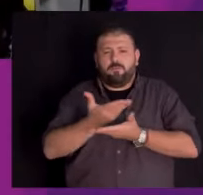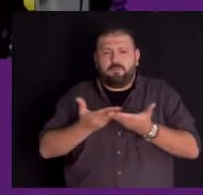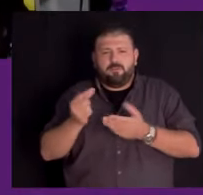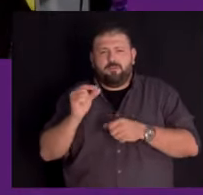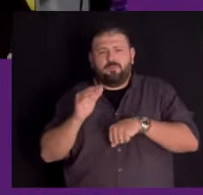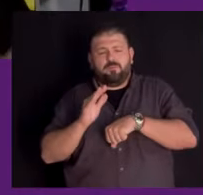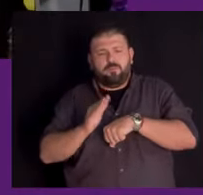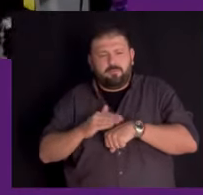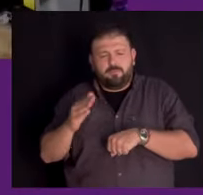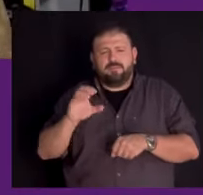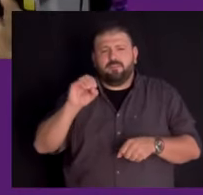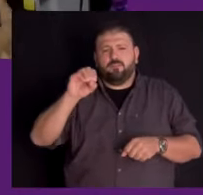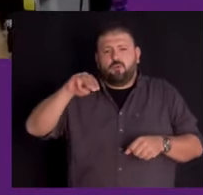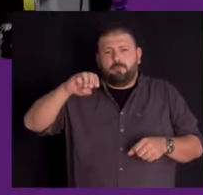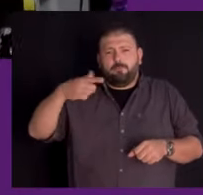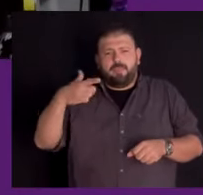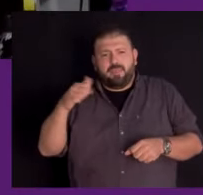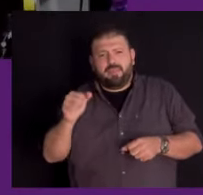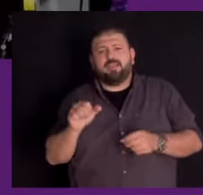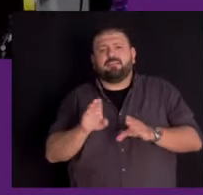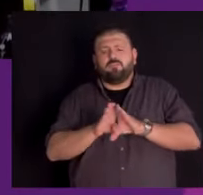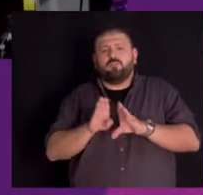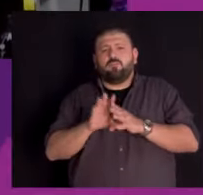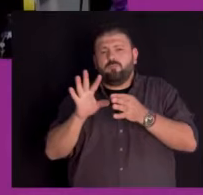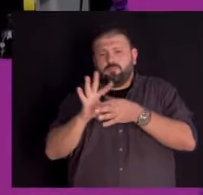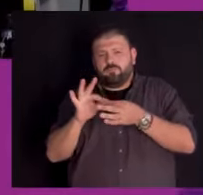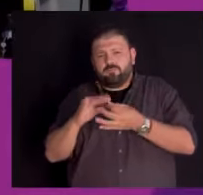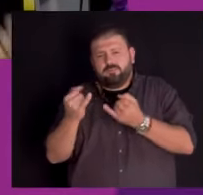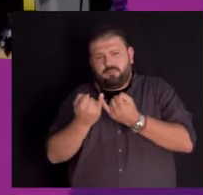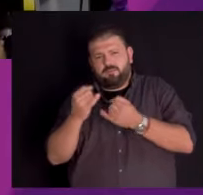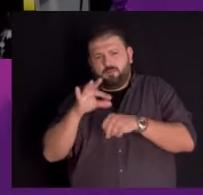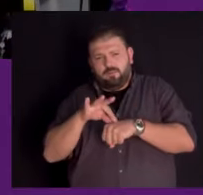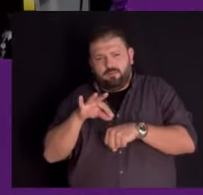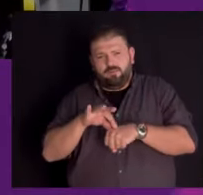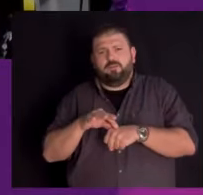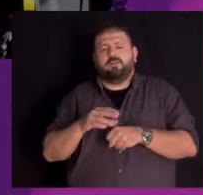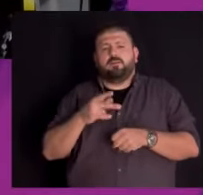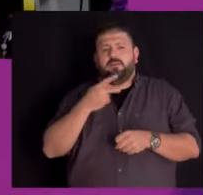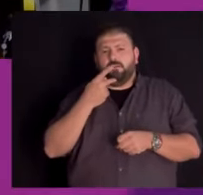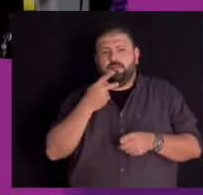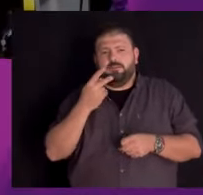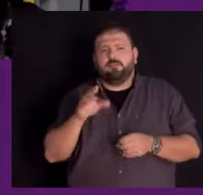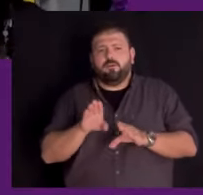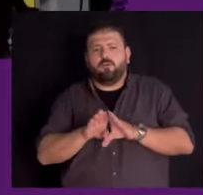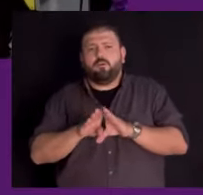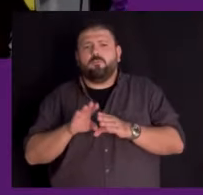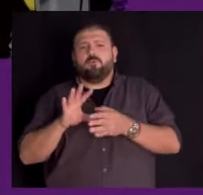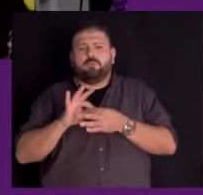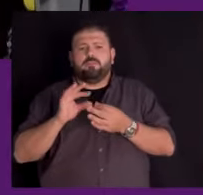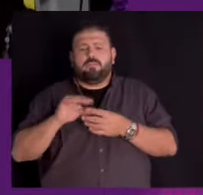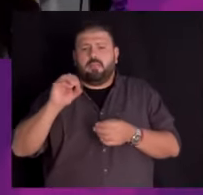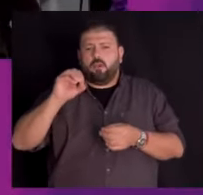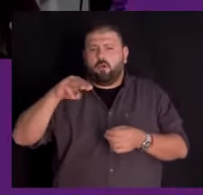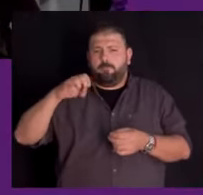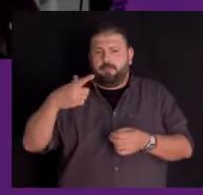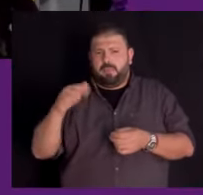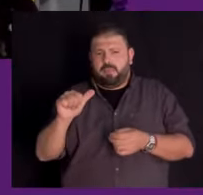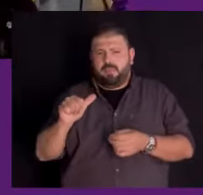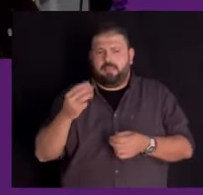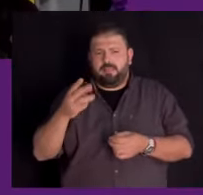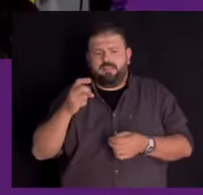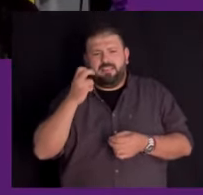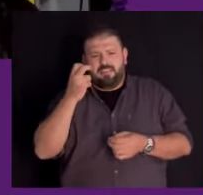acerca de los omegas y ahí también, por favor, el doctor Melo nos pueda estar también ayudando a retroalimentar y sobre todo conocer